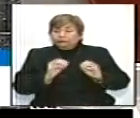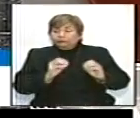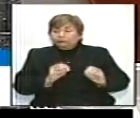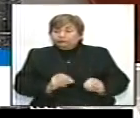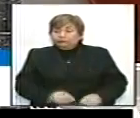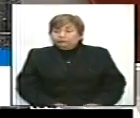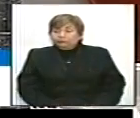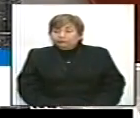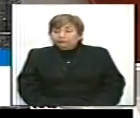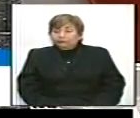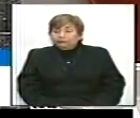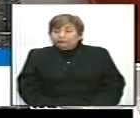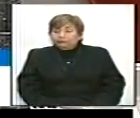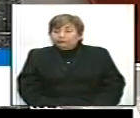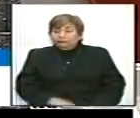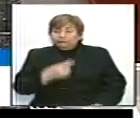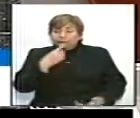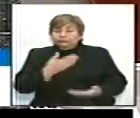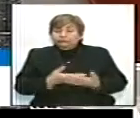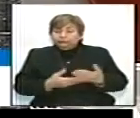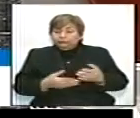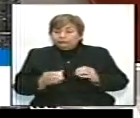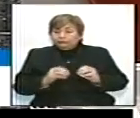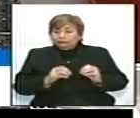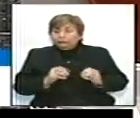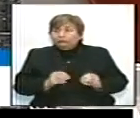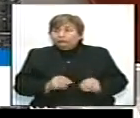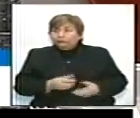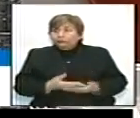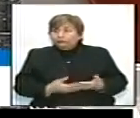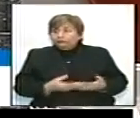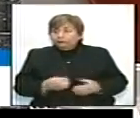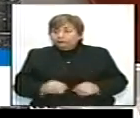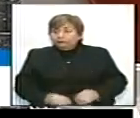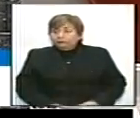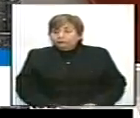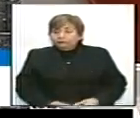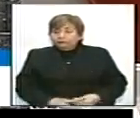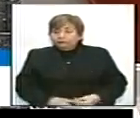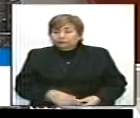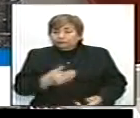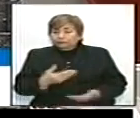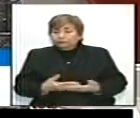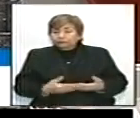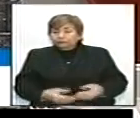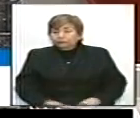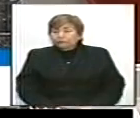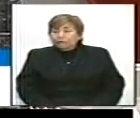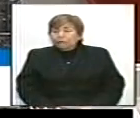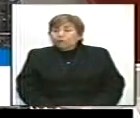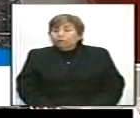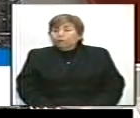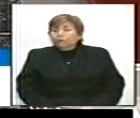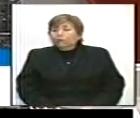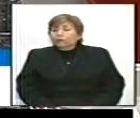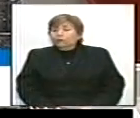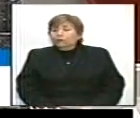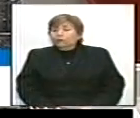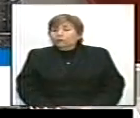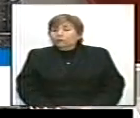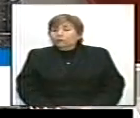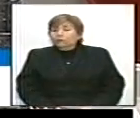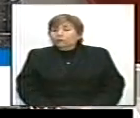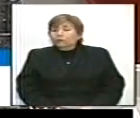Bueno, ante todo, buenos días, señor congresista y a representación de la Dirección de Planificación de Inversiones y de la Dirección General de